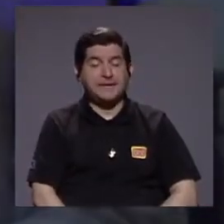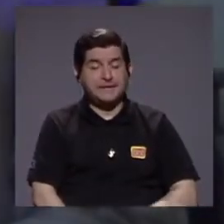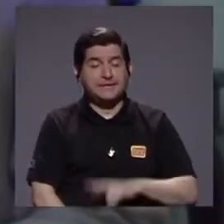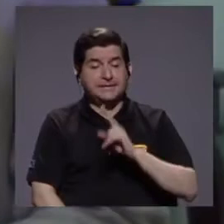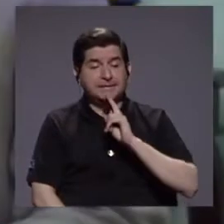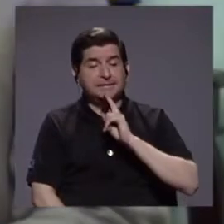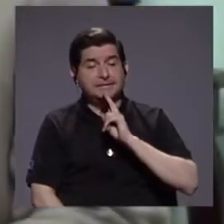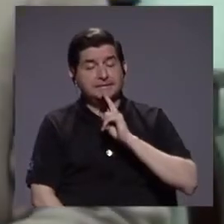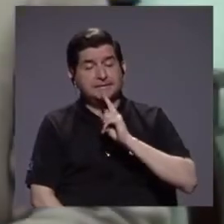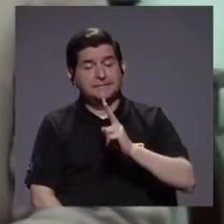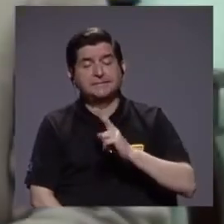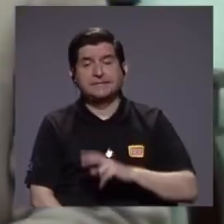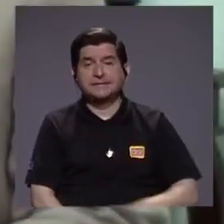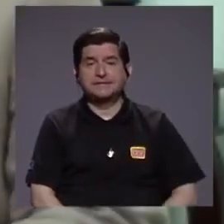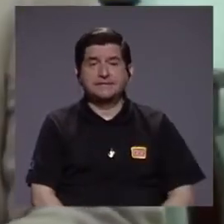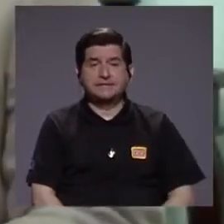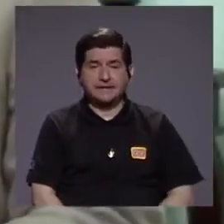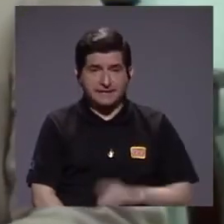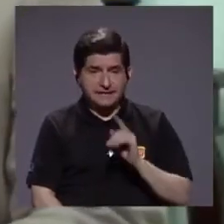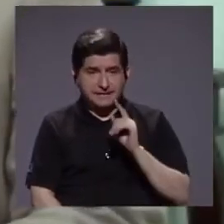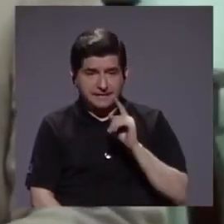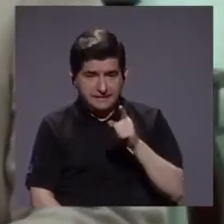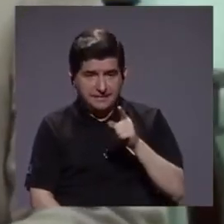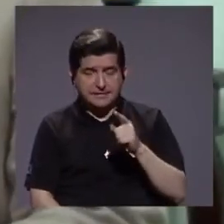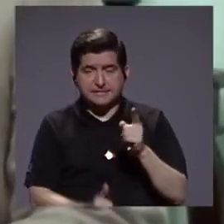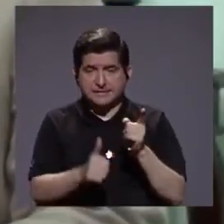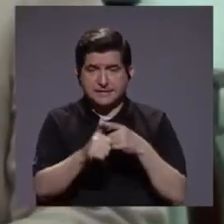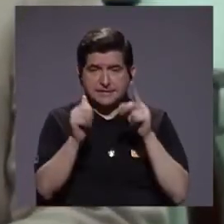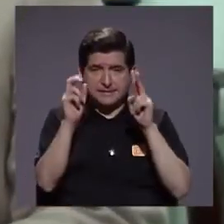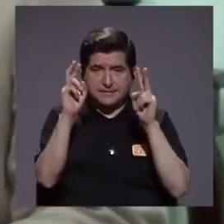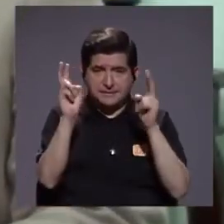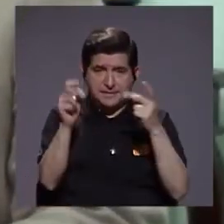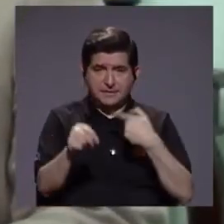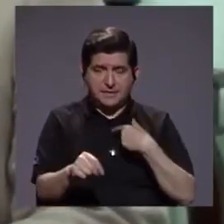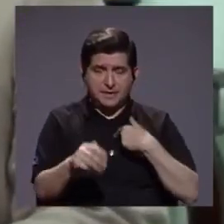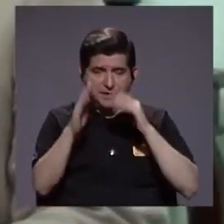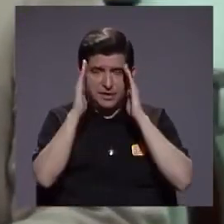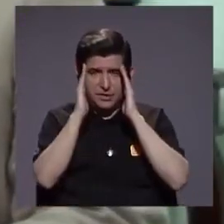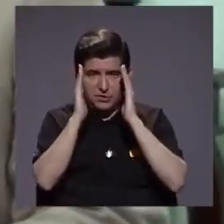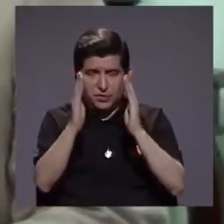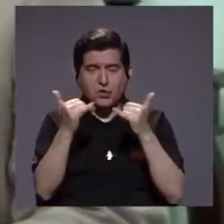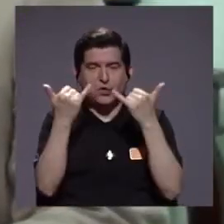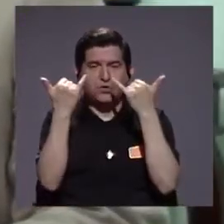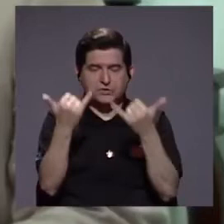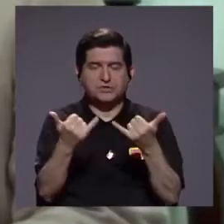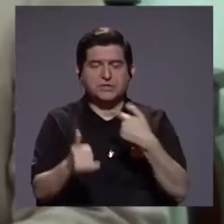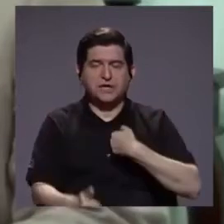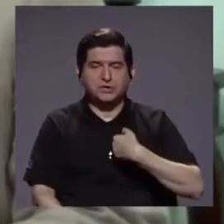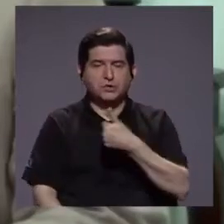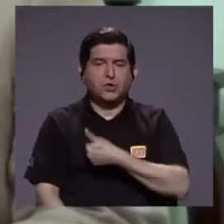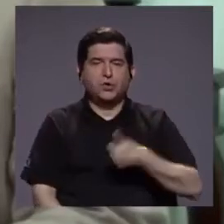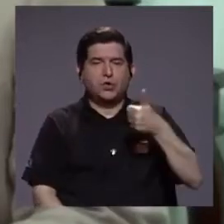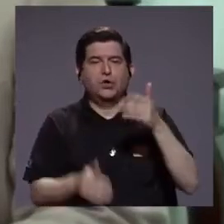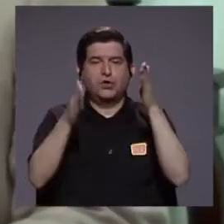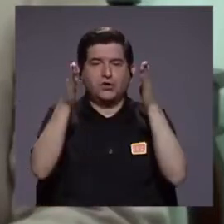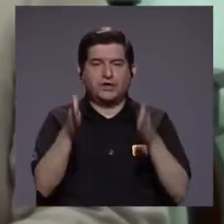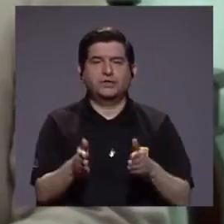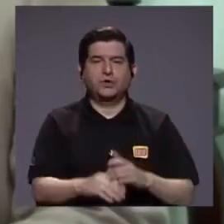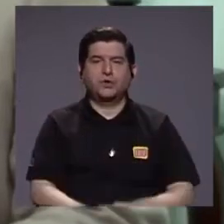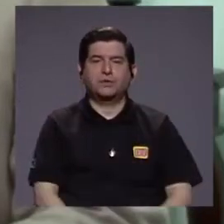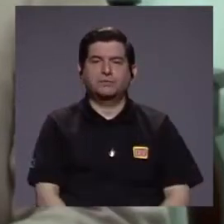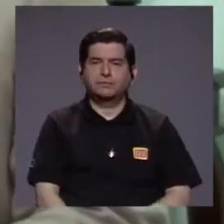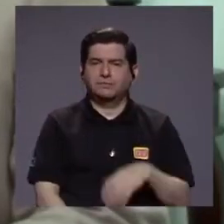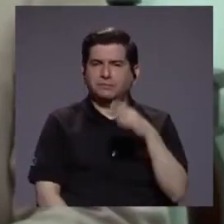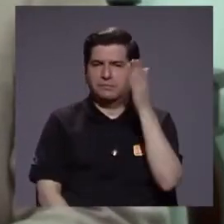definitivamente ese es el primer tema que yo abordaré llegando a la rectoría. ¿Por